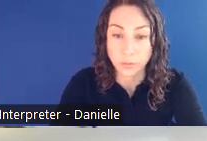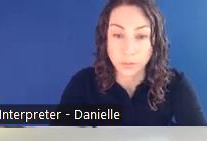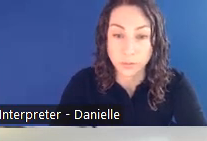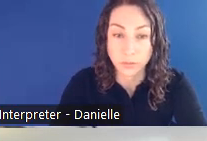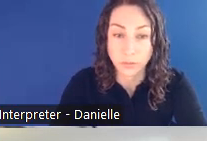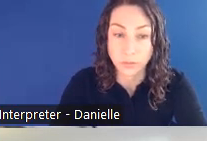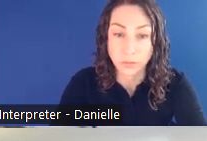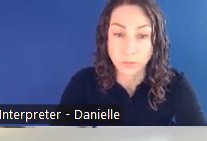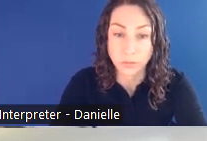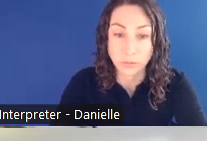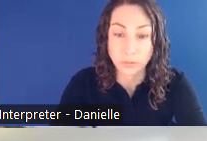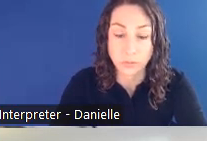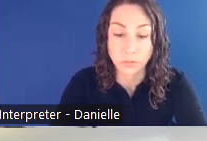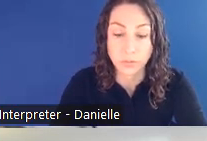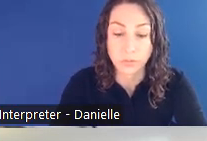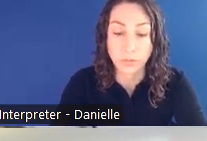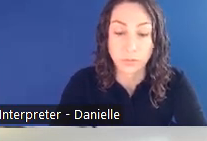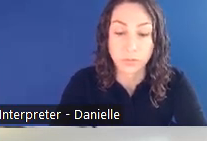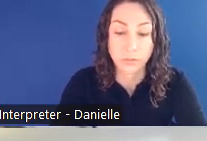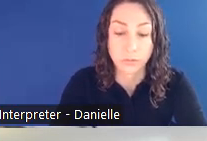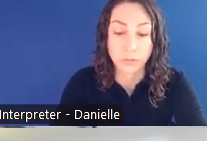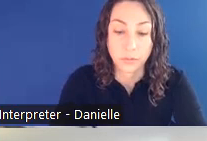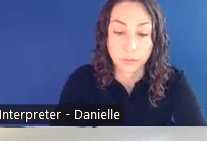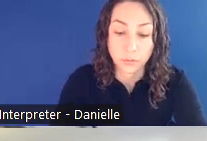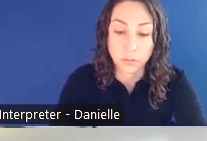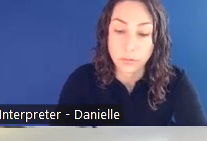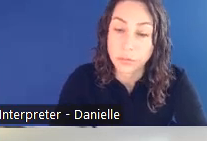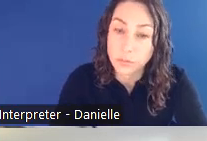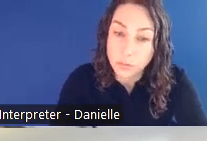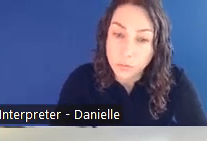Okay, I am starting the interpretation channel now.